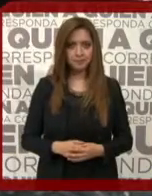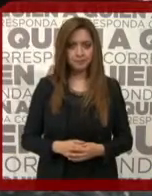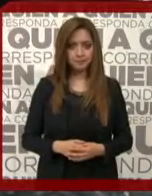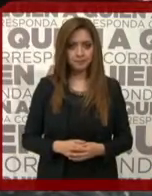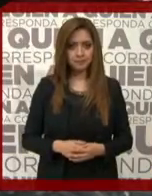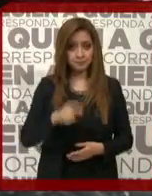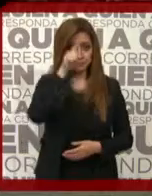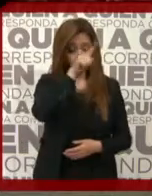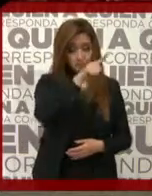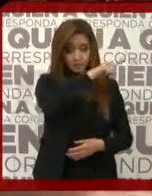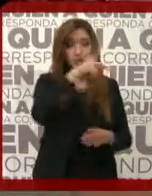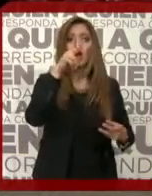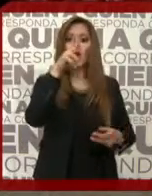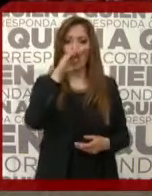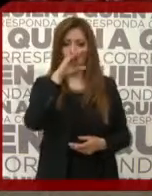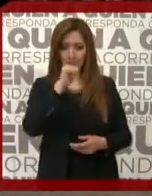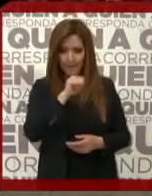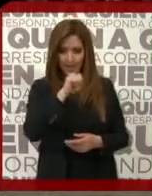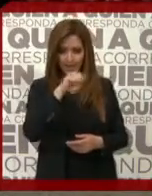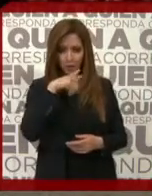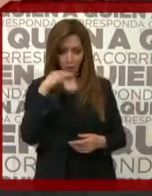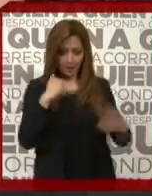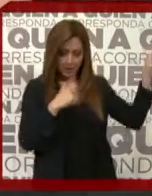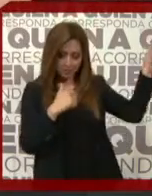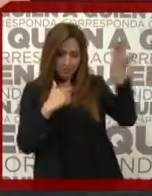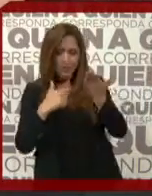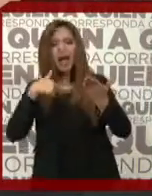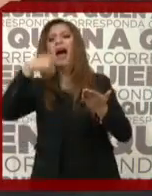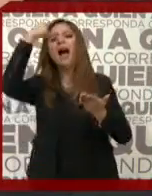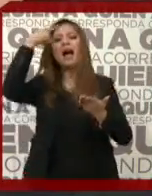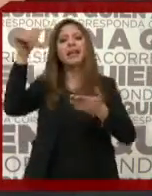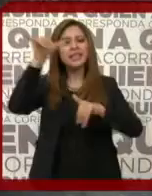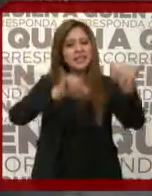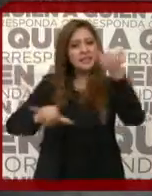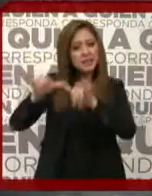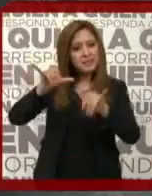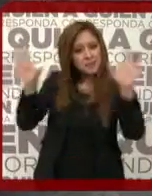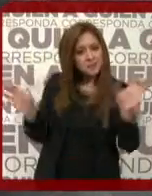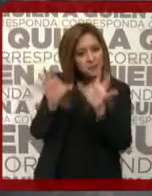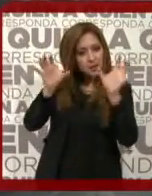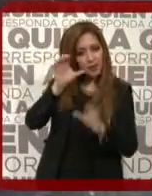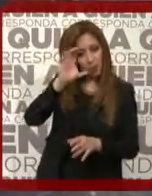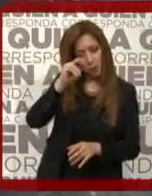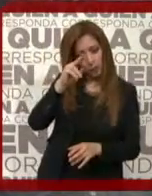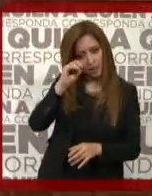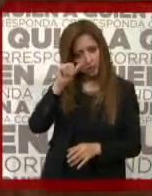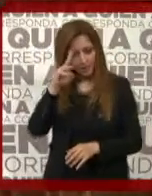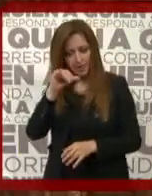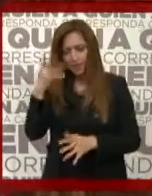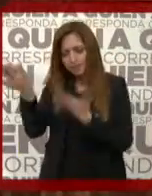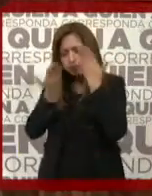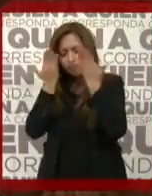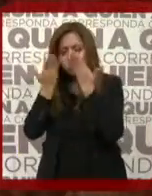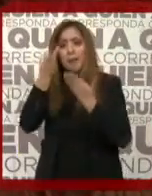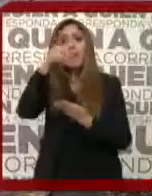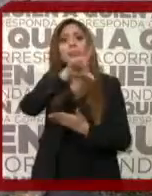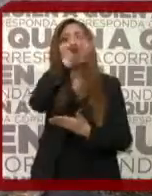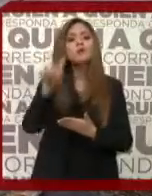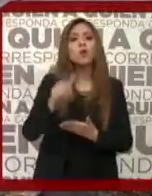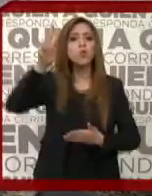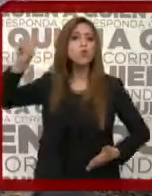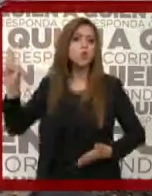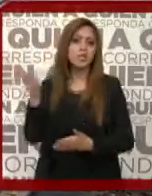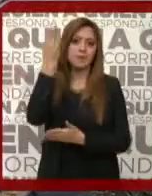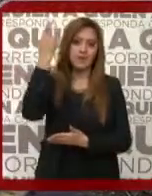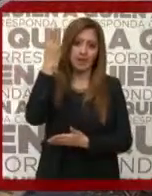De origen rumano, esta mujer llega a México para realizar sus estudios de química teórica computacional aplicada. Posteriormente, busca empleo en la Universidad